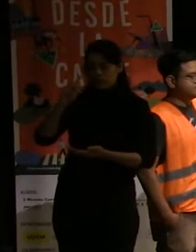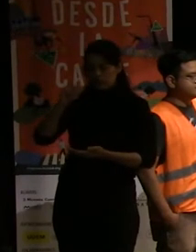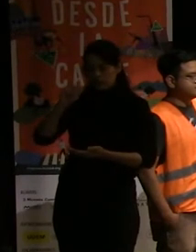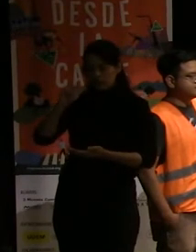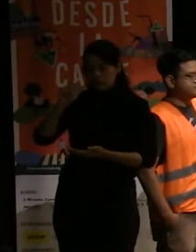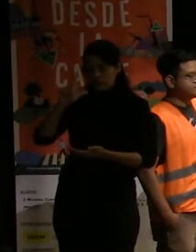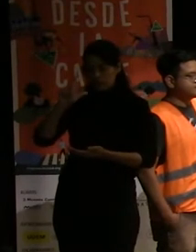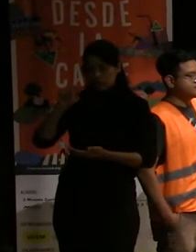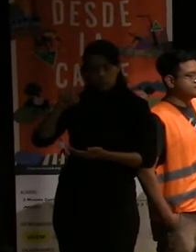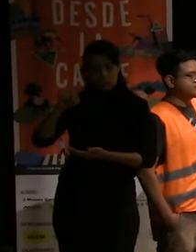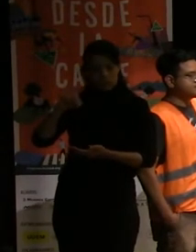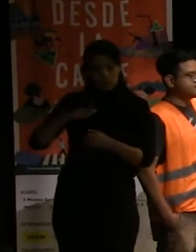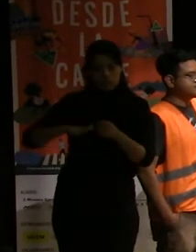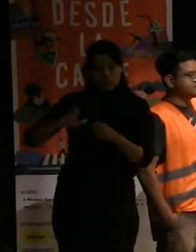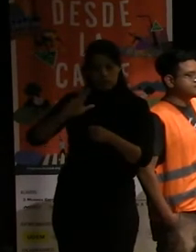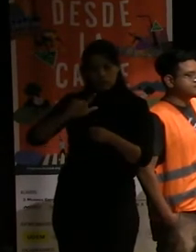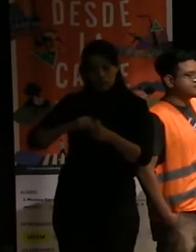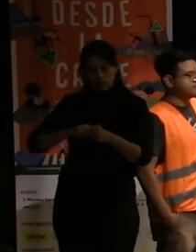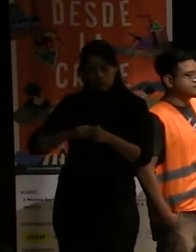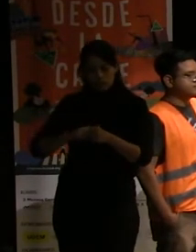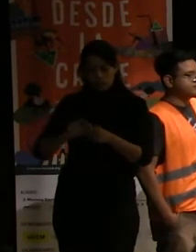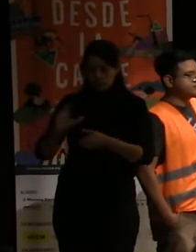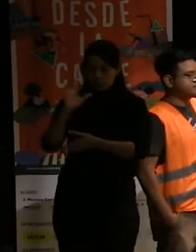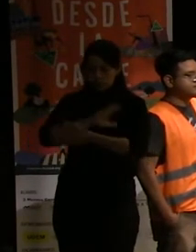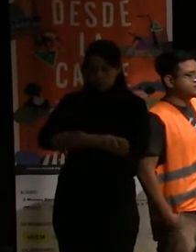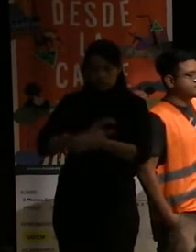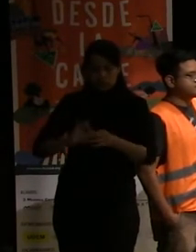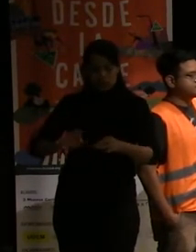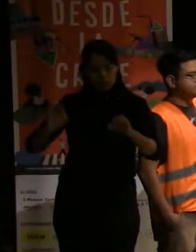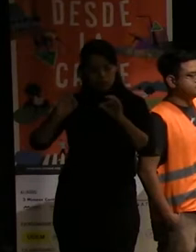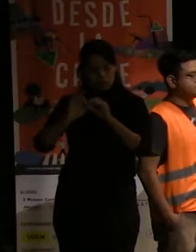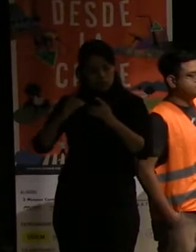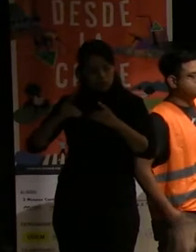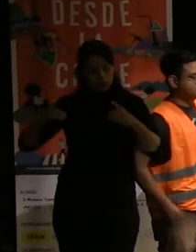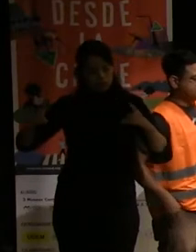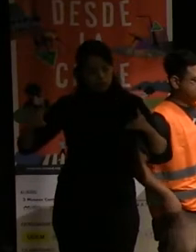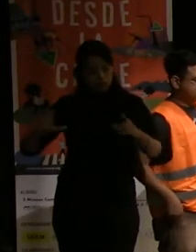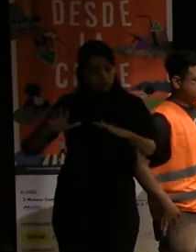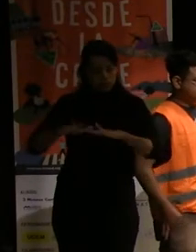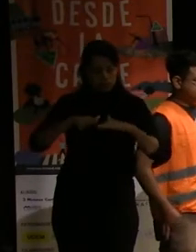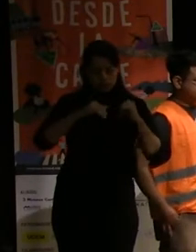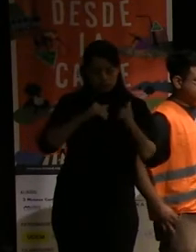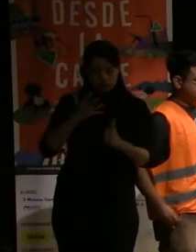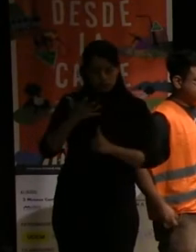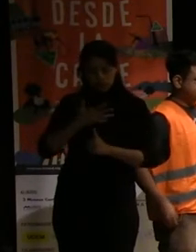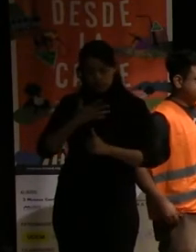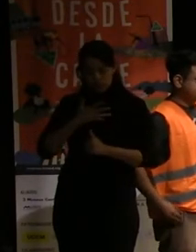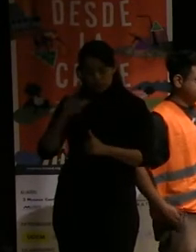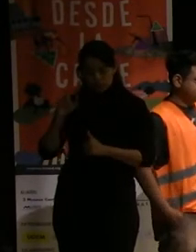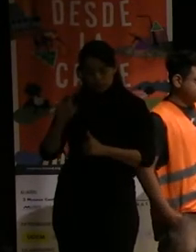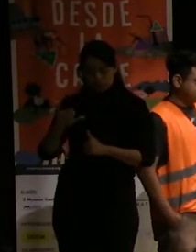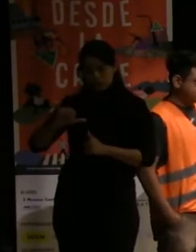también un aliado importantísimo para el desarrollo de este congreso tenemos también